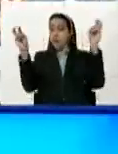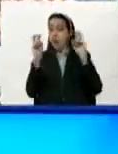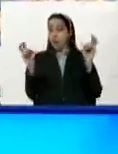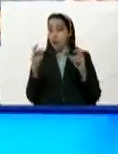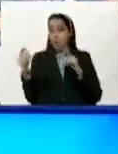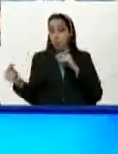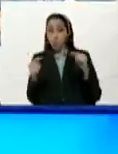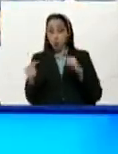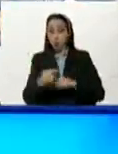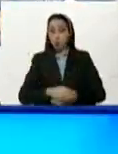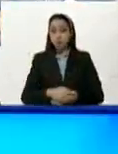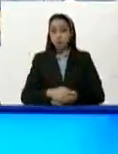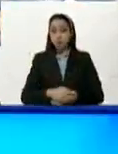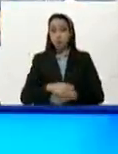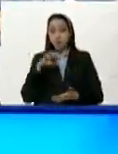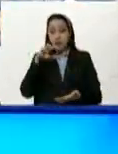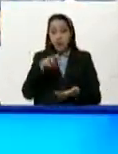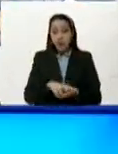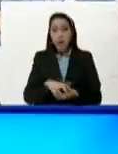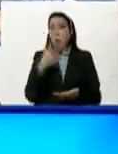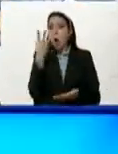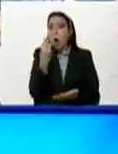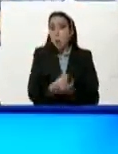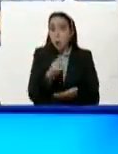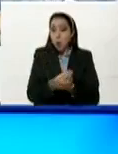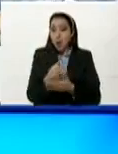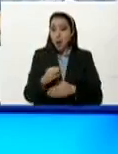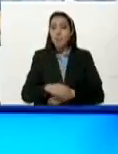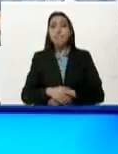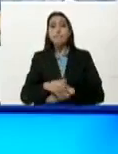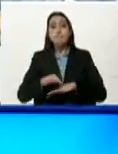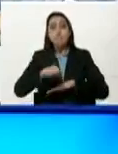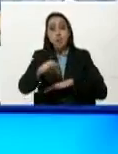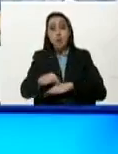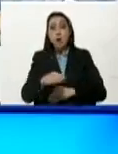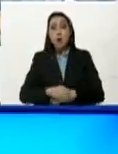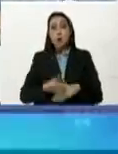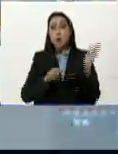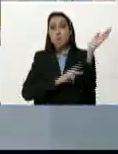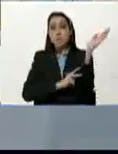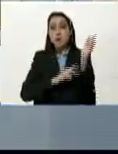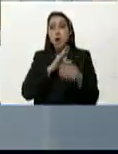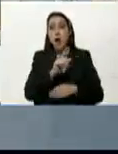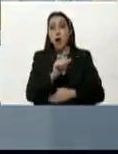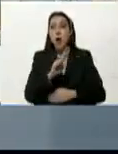vamos al estado monagas en la parroquia aguasay municipio aguasay